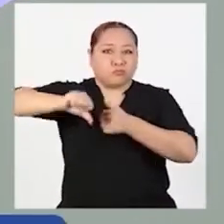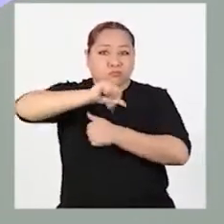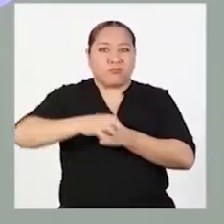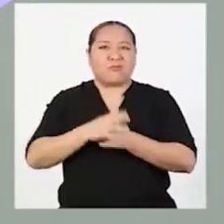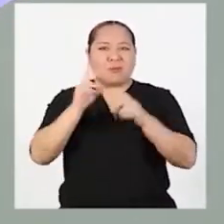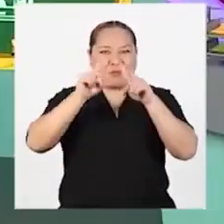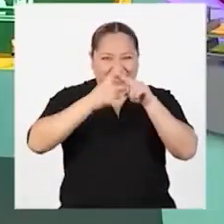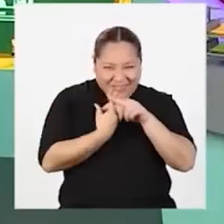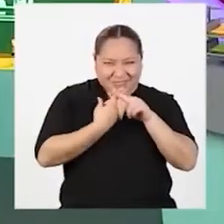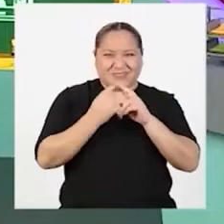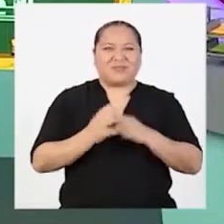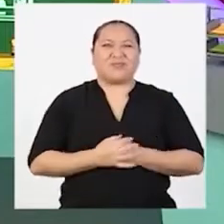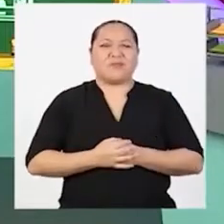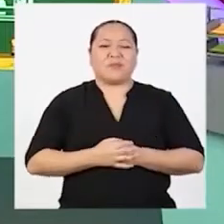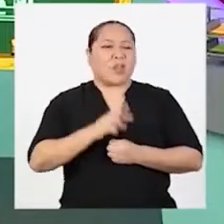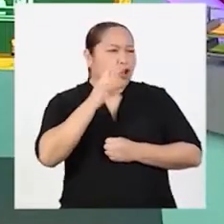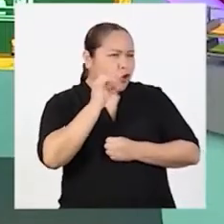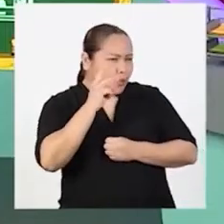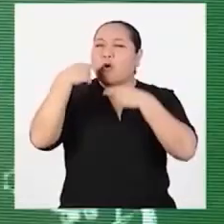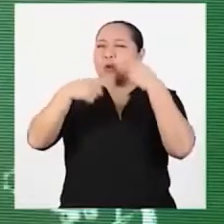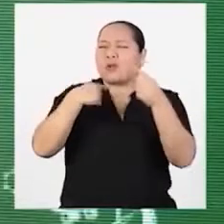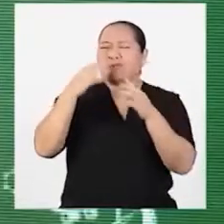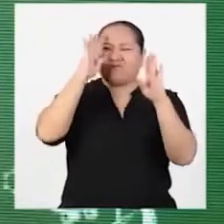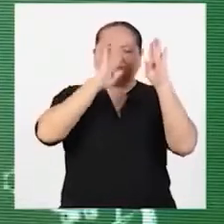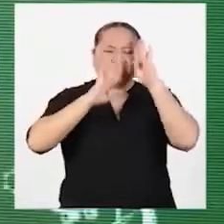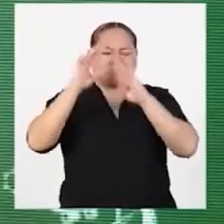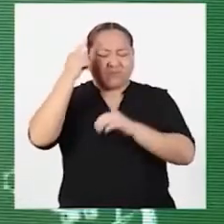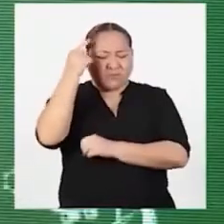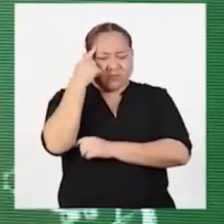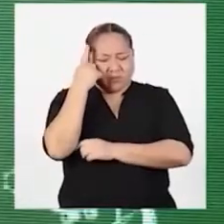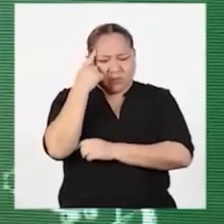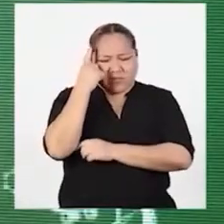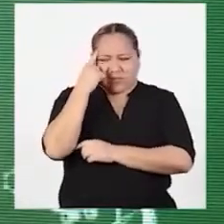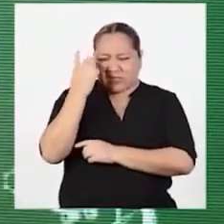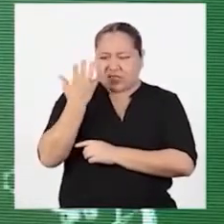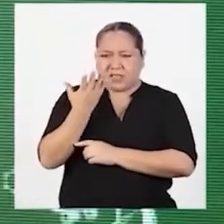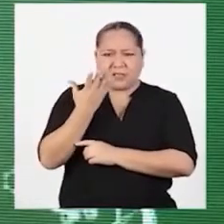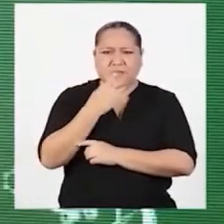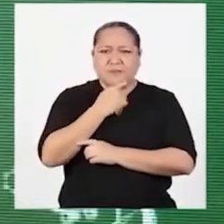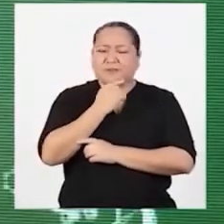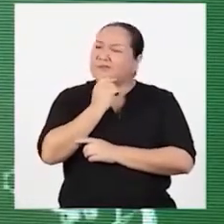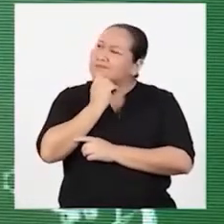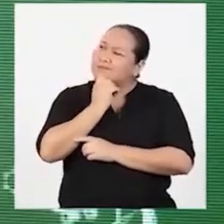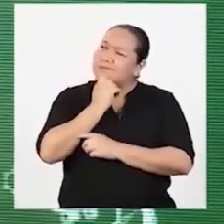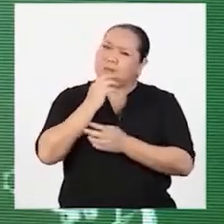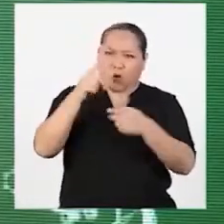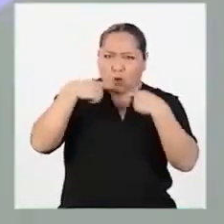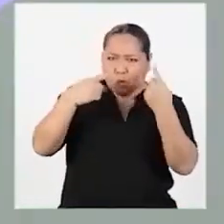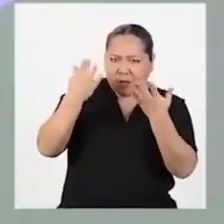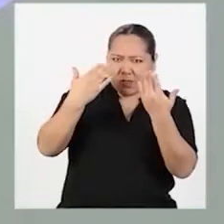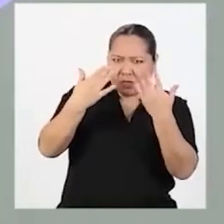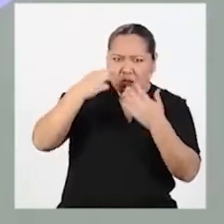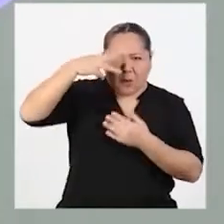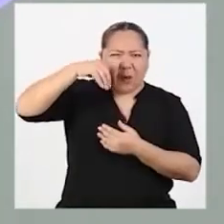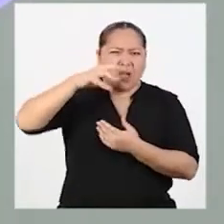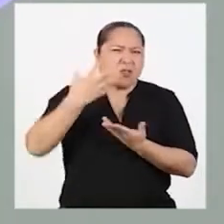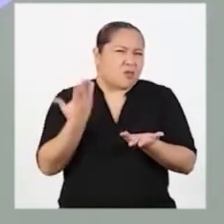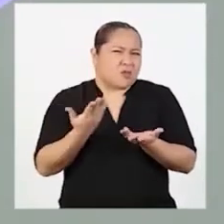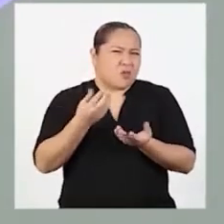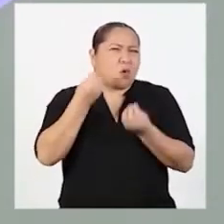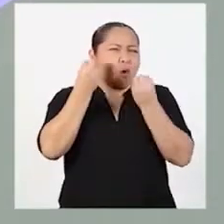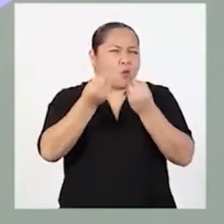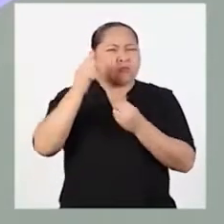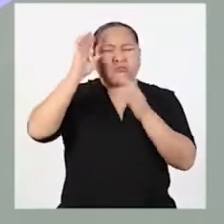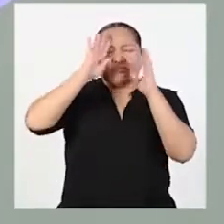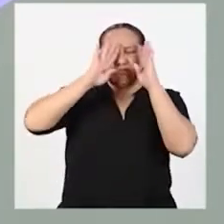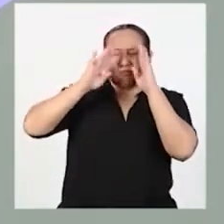mejor convivencia. ¡Empezamos! Les cuento una preocupación que me tiene pensando y pensando. Cuéntanos,